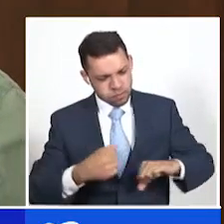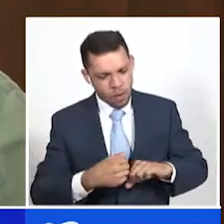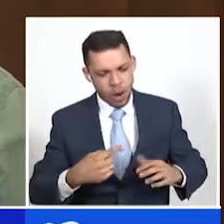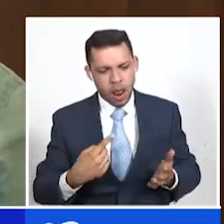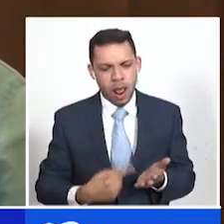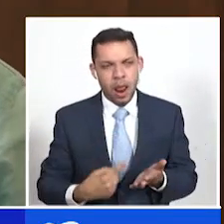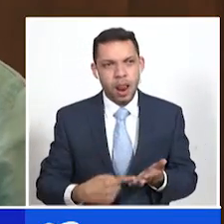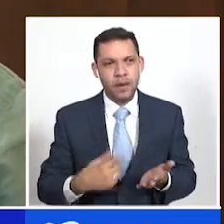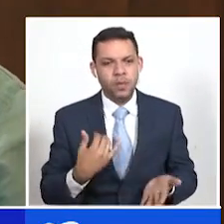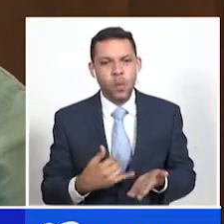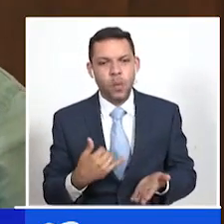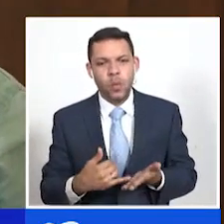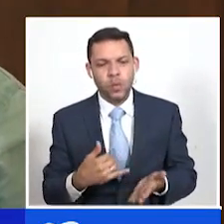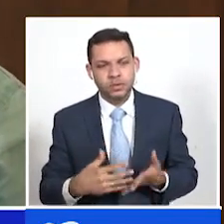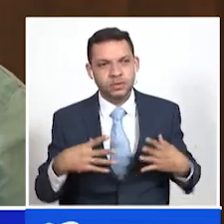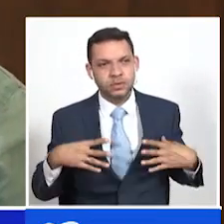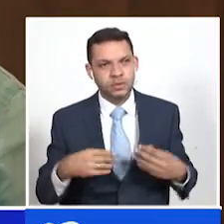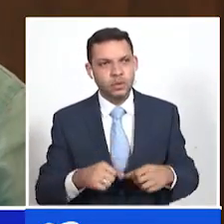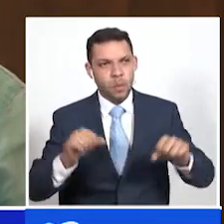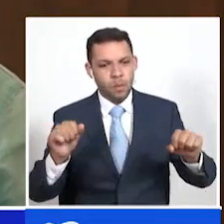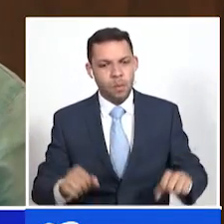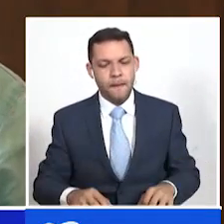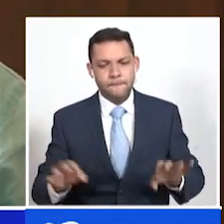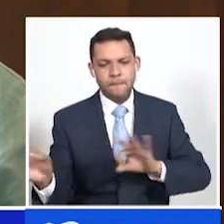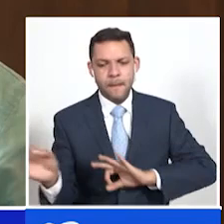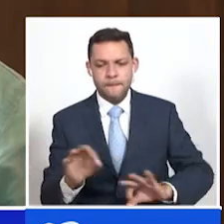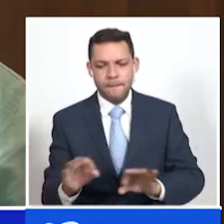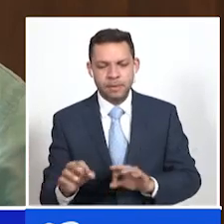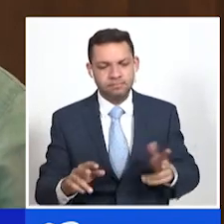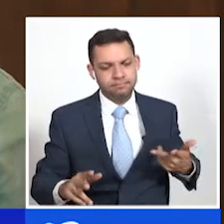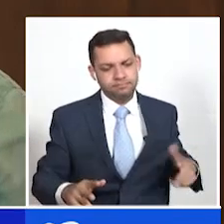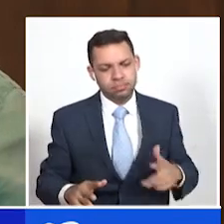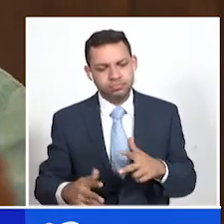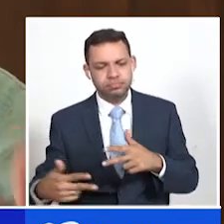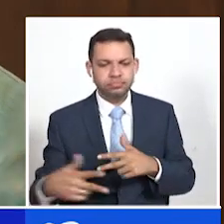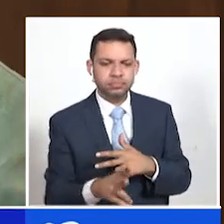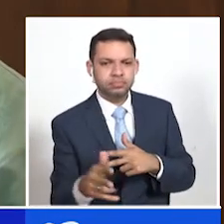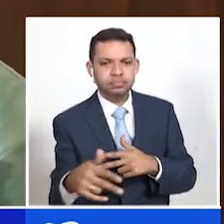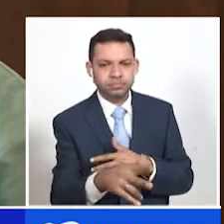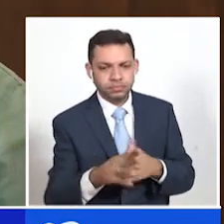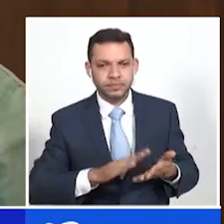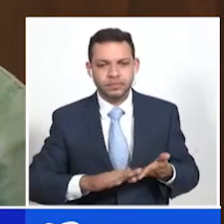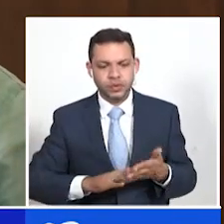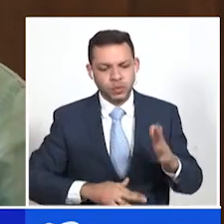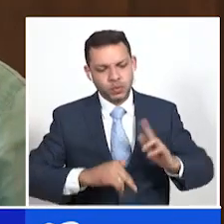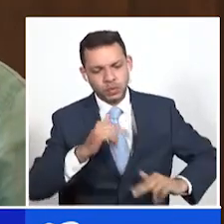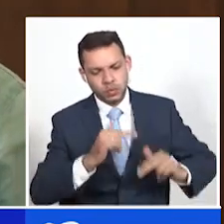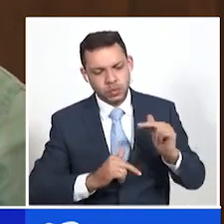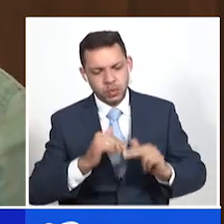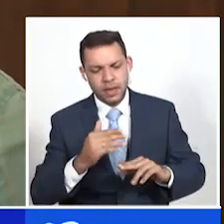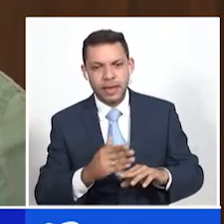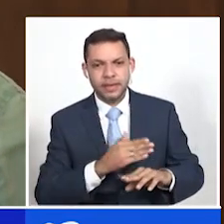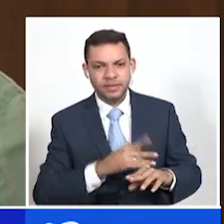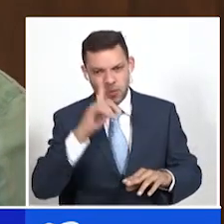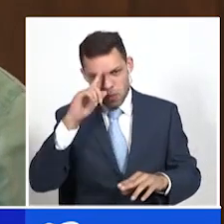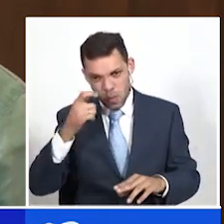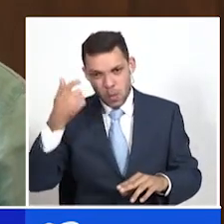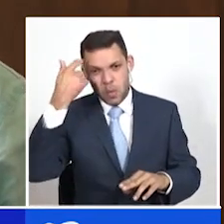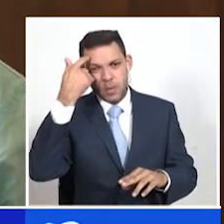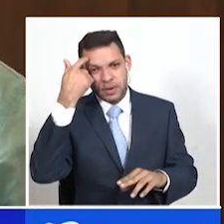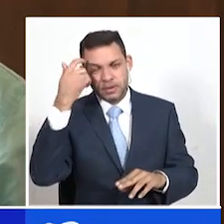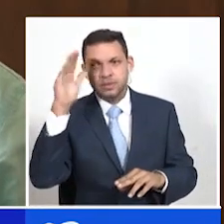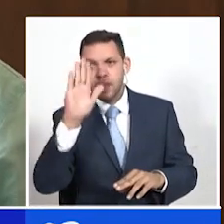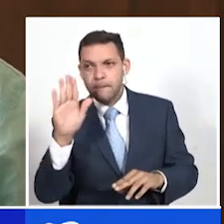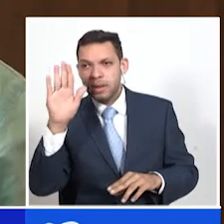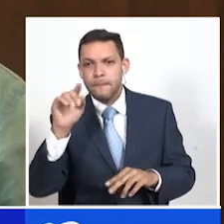acción comunal, podamos hacer el mantenimiento a todas nuestras vías terciarias. La gobernación venía haciéndolo en sus vías